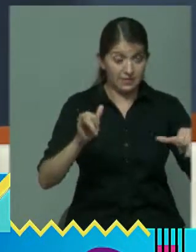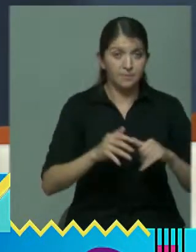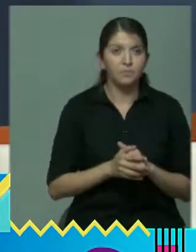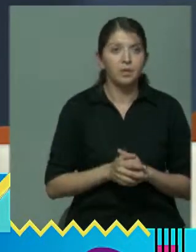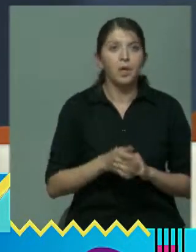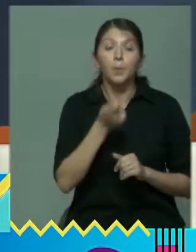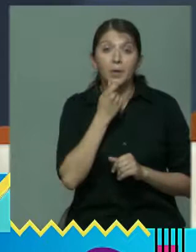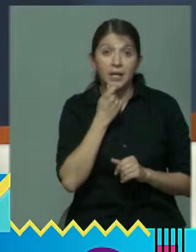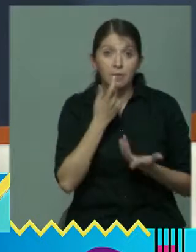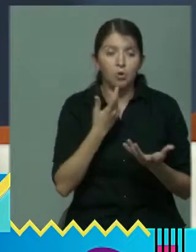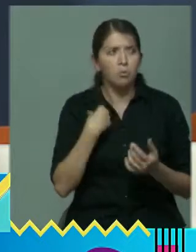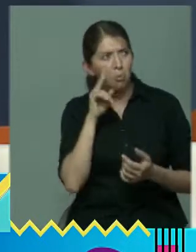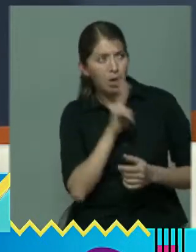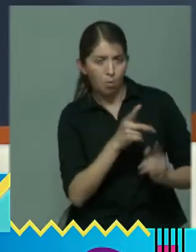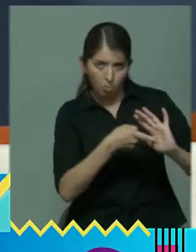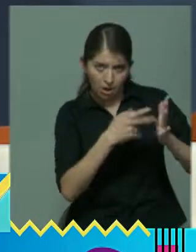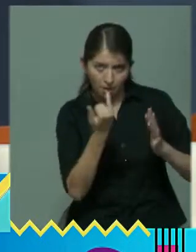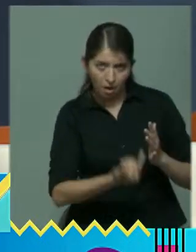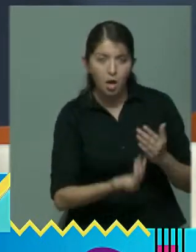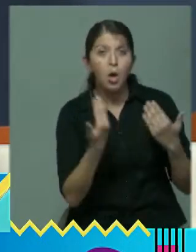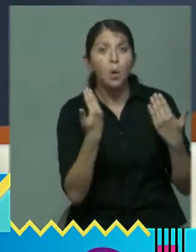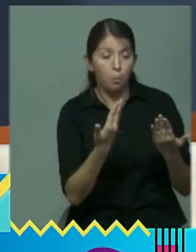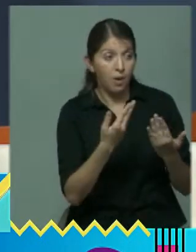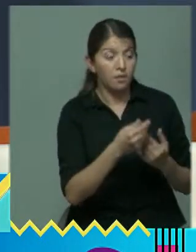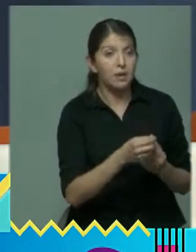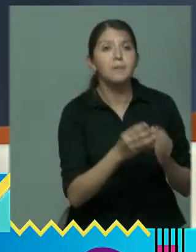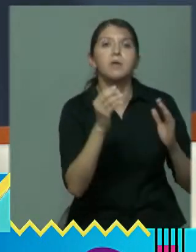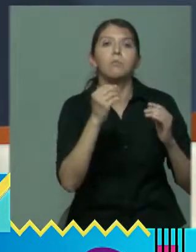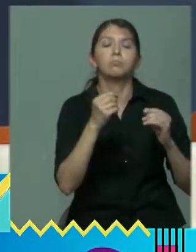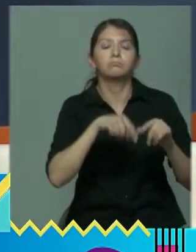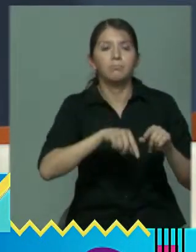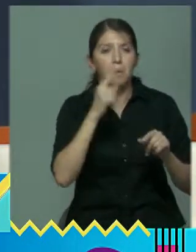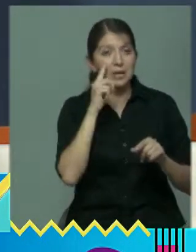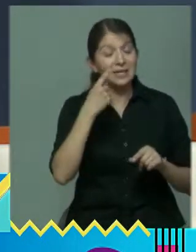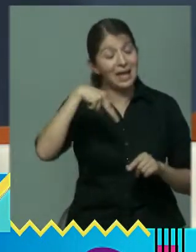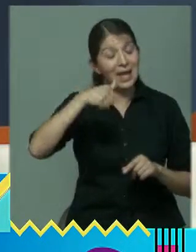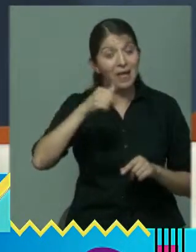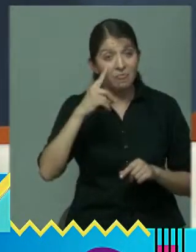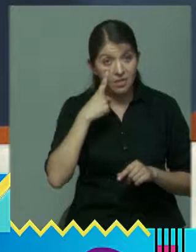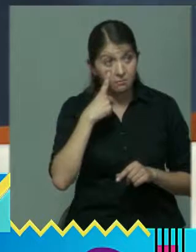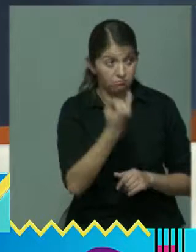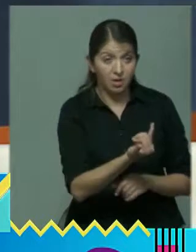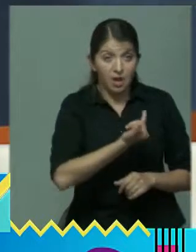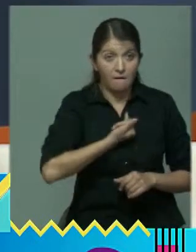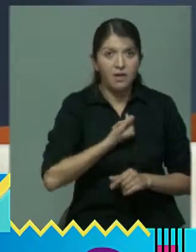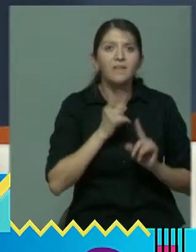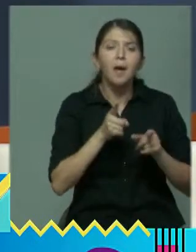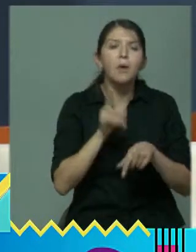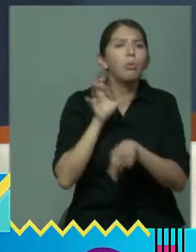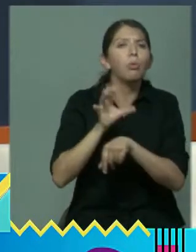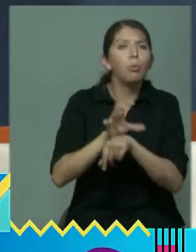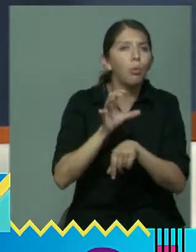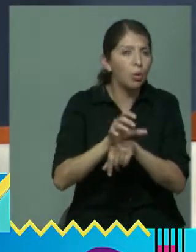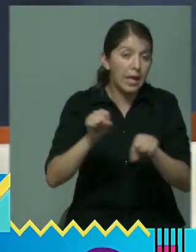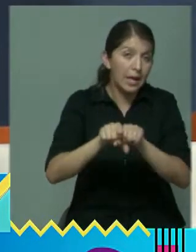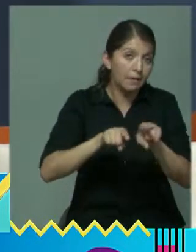el contenido discriminatorio, así que es muy interesante también que ingresen a la página y se fijen, muy relacionado con el tema del bullying virtual, que eso está que hoy el bullying se ha trasladado